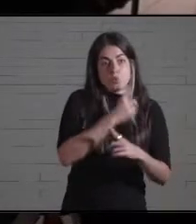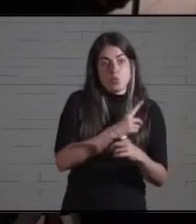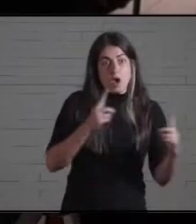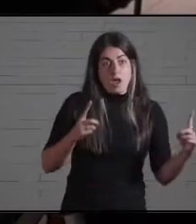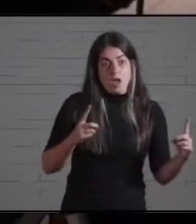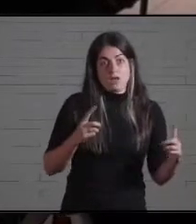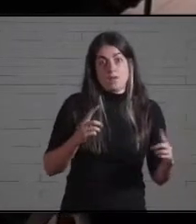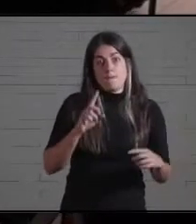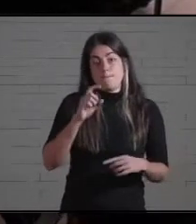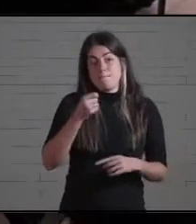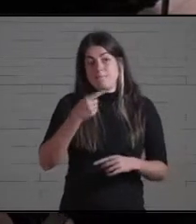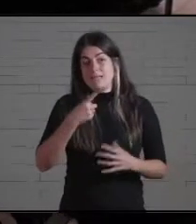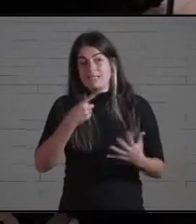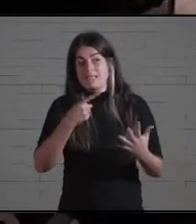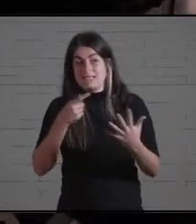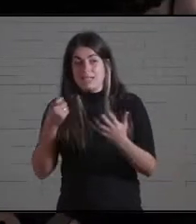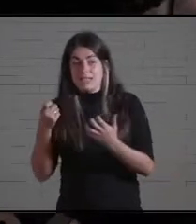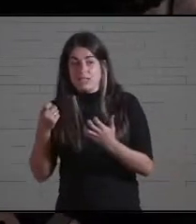pasamos a